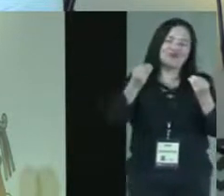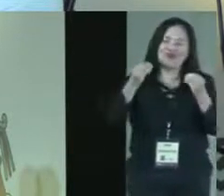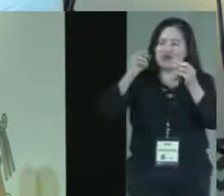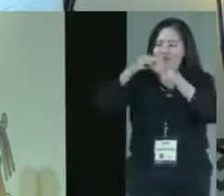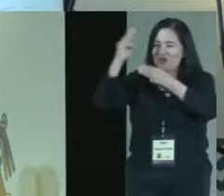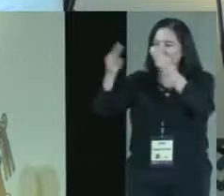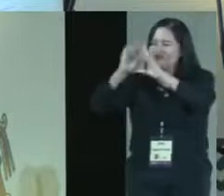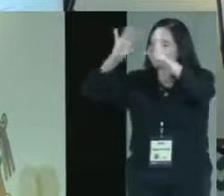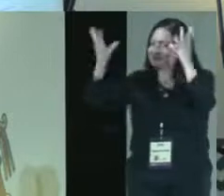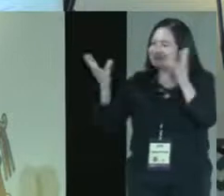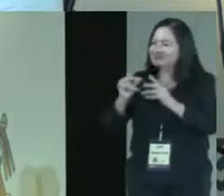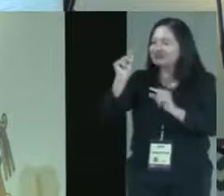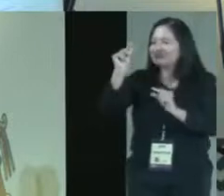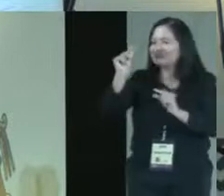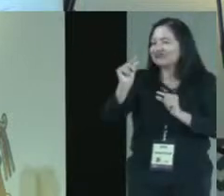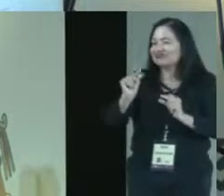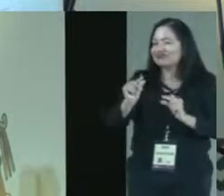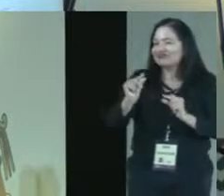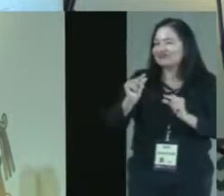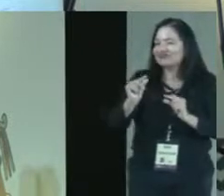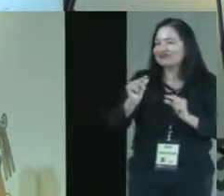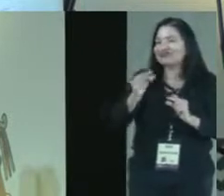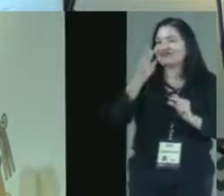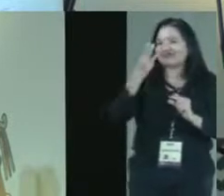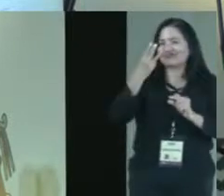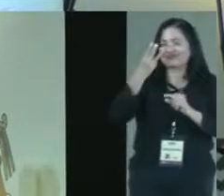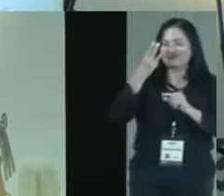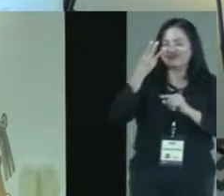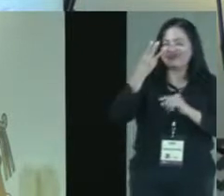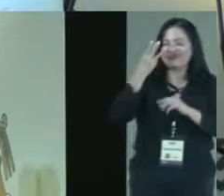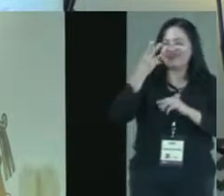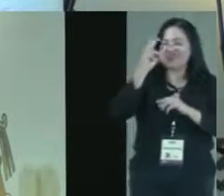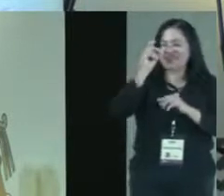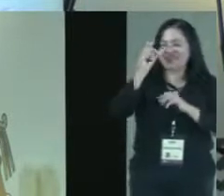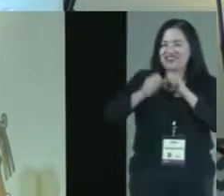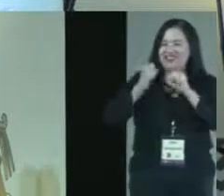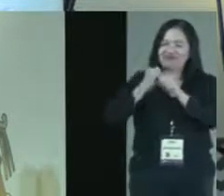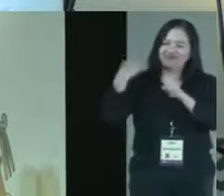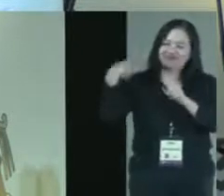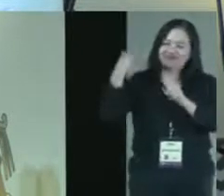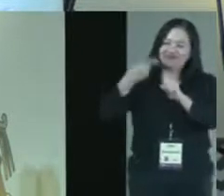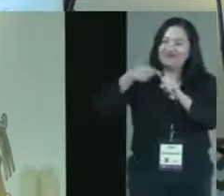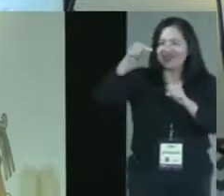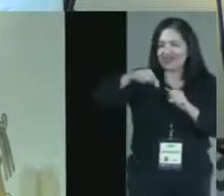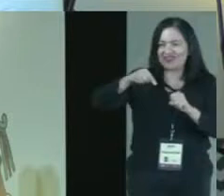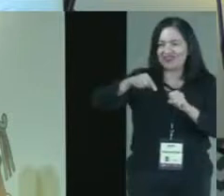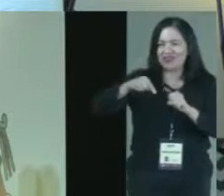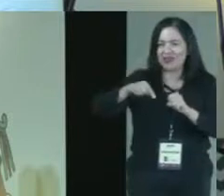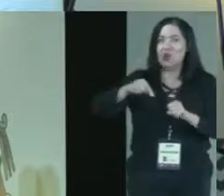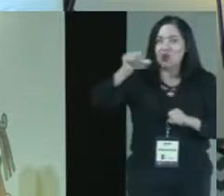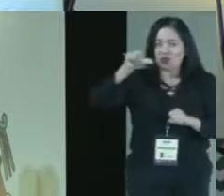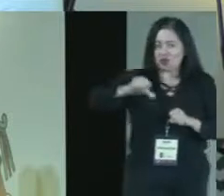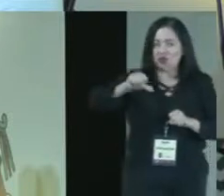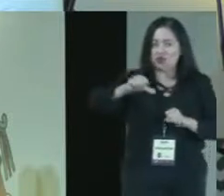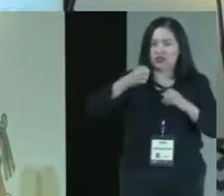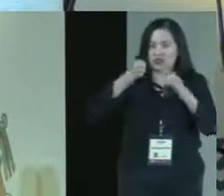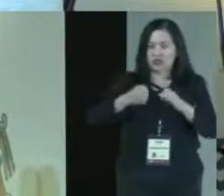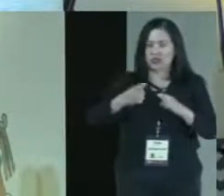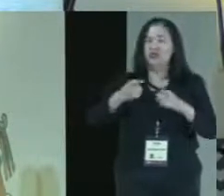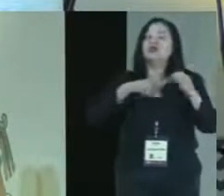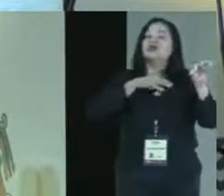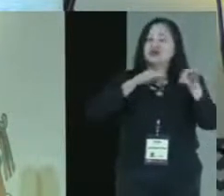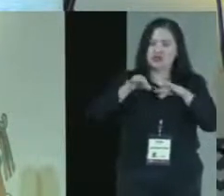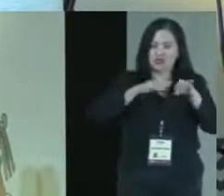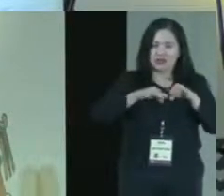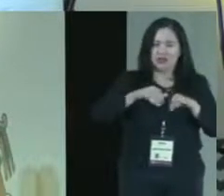del mundo, en las tres últimas décadas. Los que estamos en la academia y